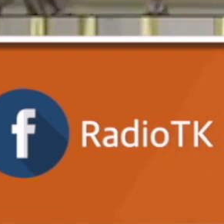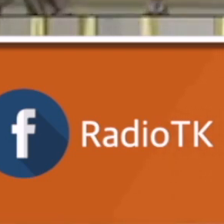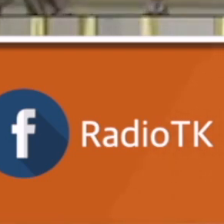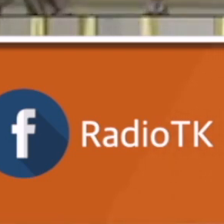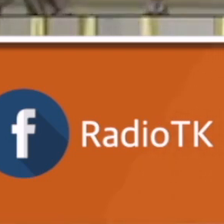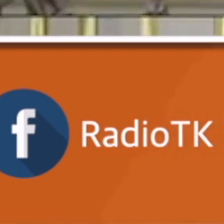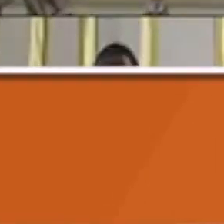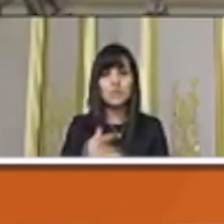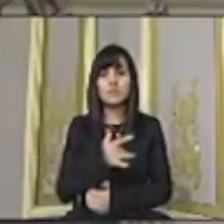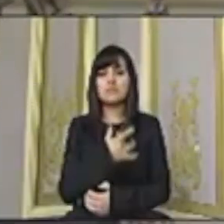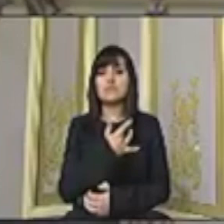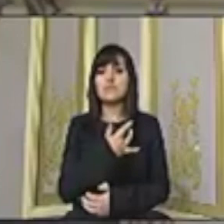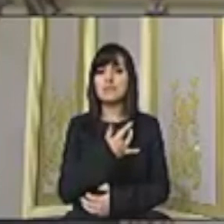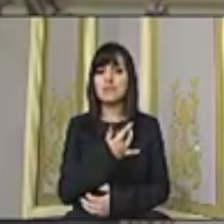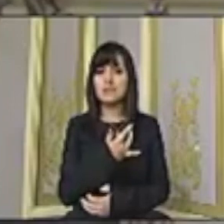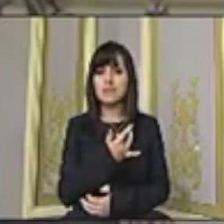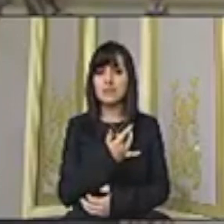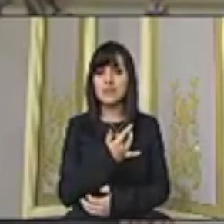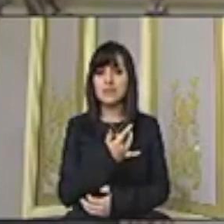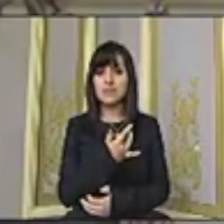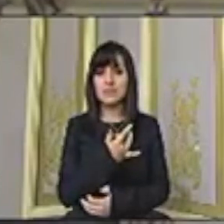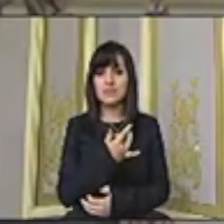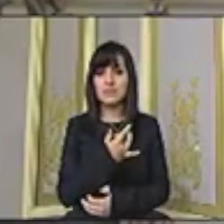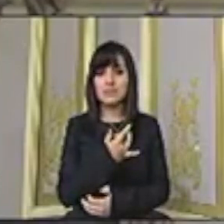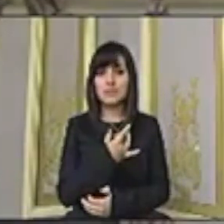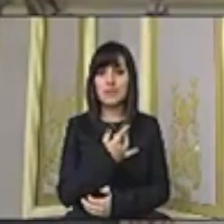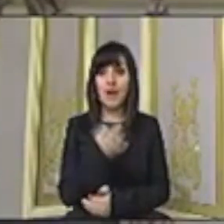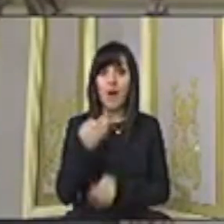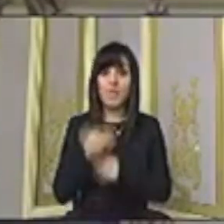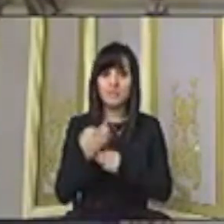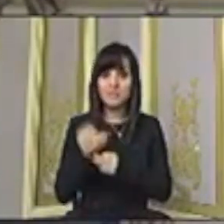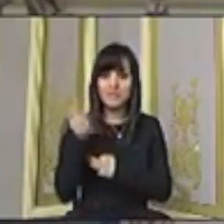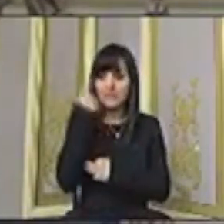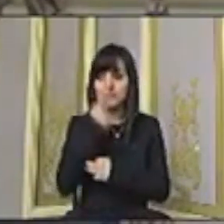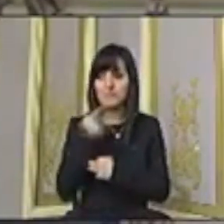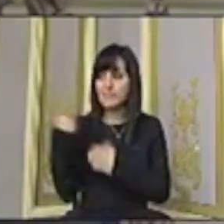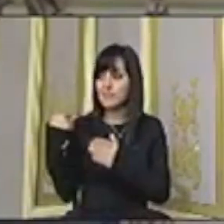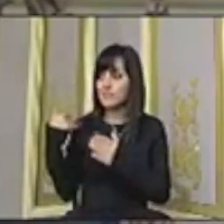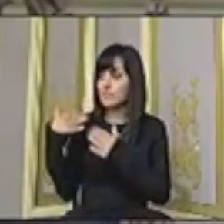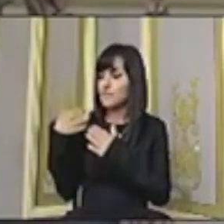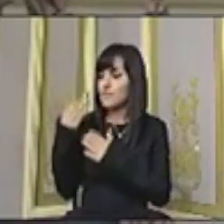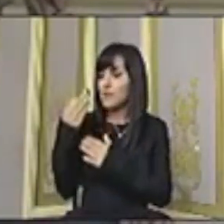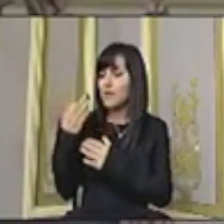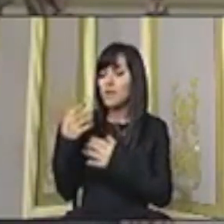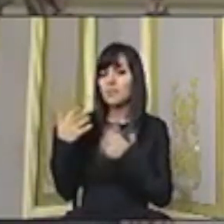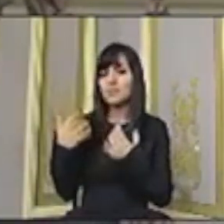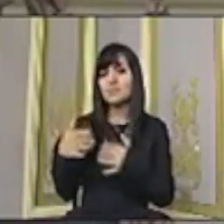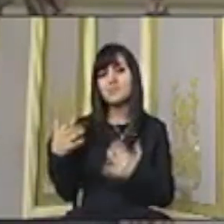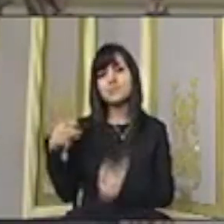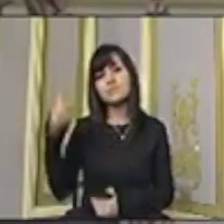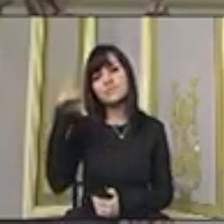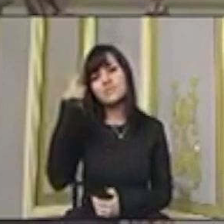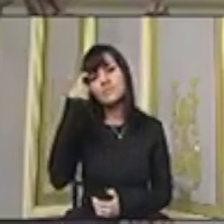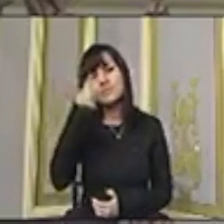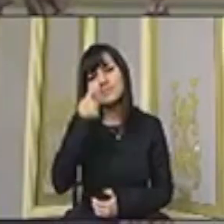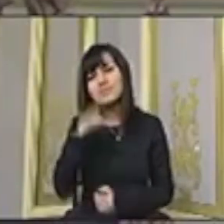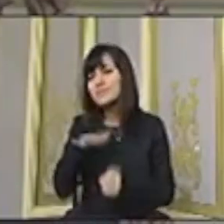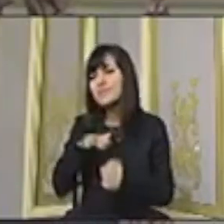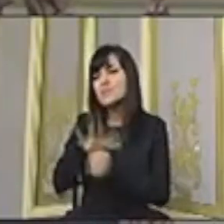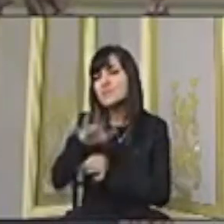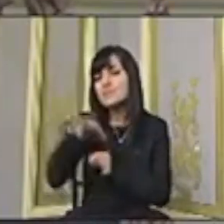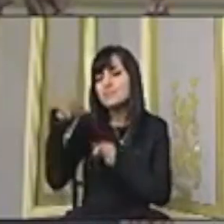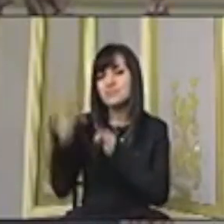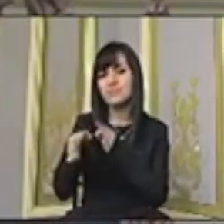los poblanos. Han sido horas muy complicadas, pues el tiempo apremia y se trata de garantizar